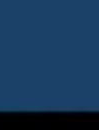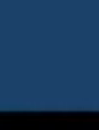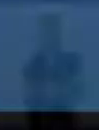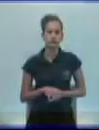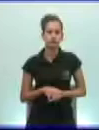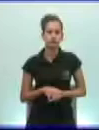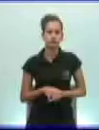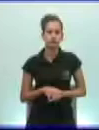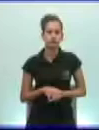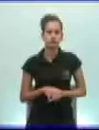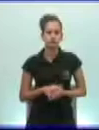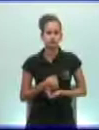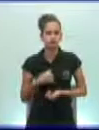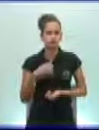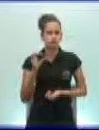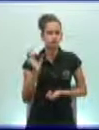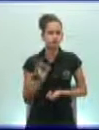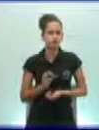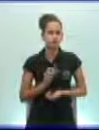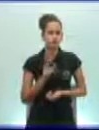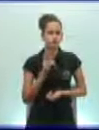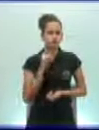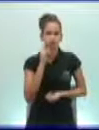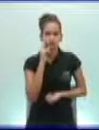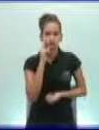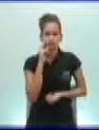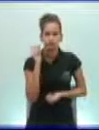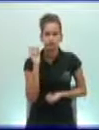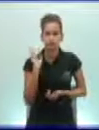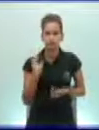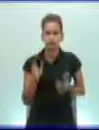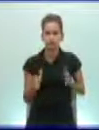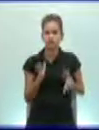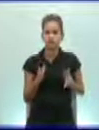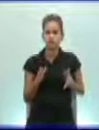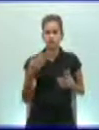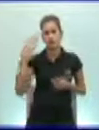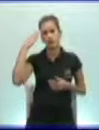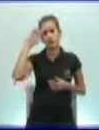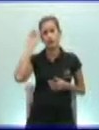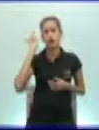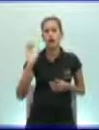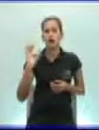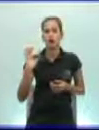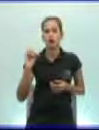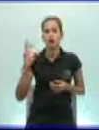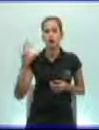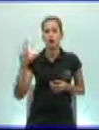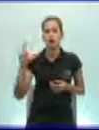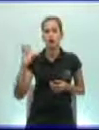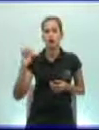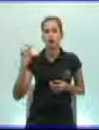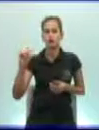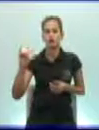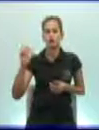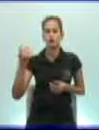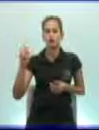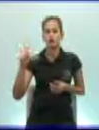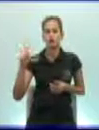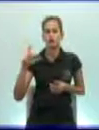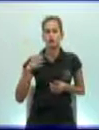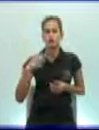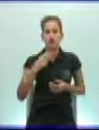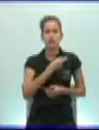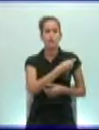Estoy segura que reconocieron que la etapa es la Cuba colonia de España y algunas características de esa etapa precisamente es